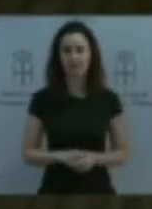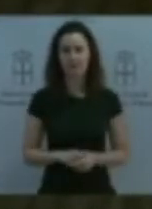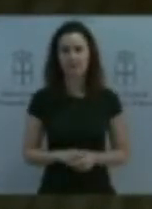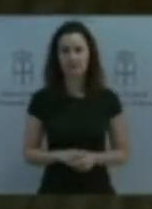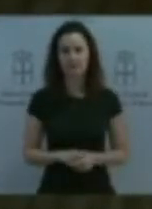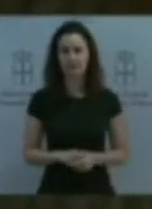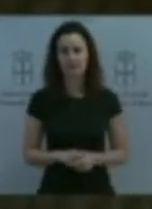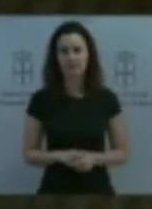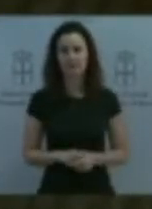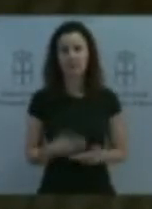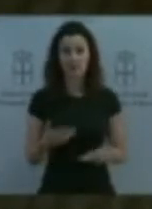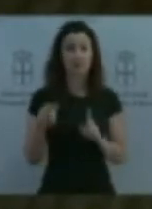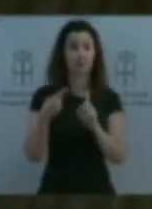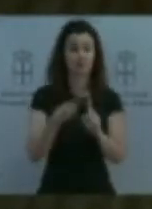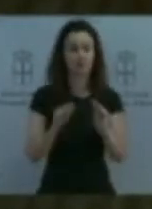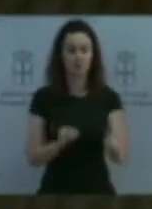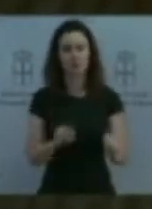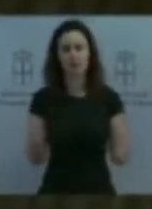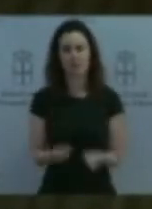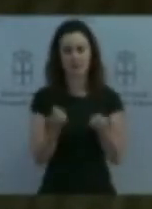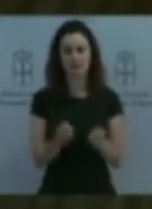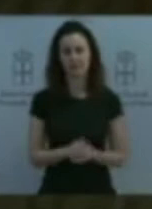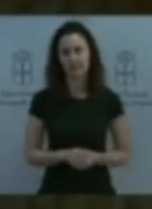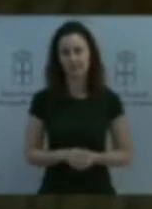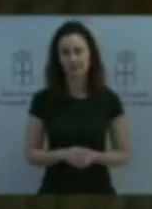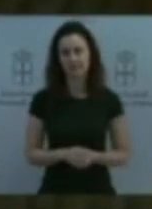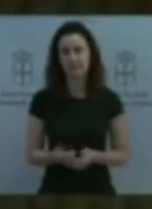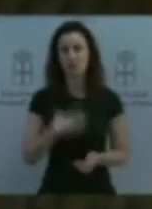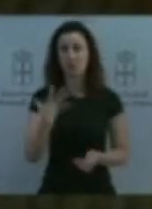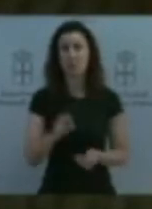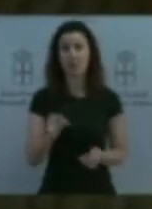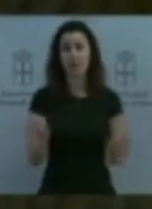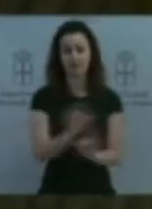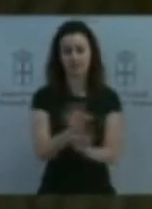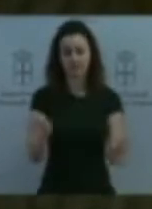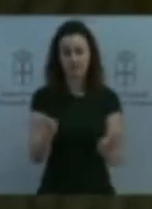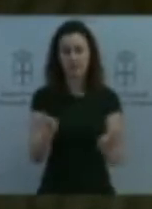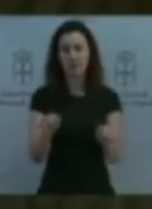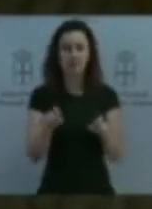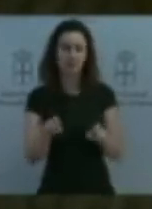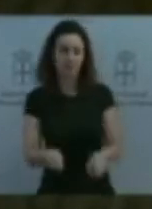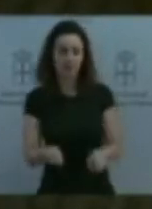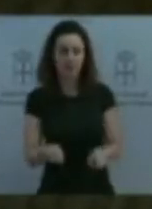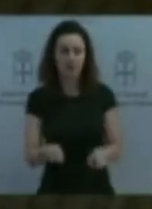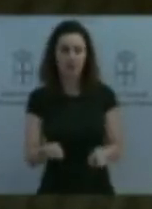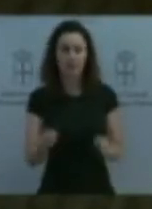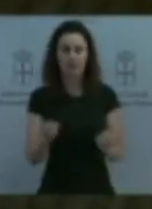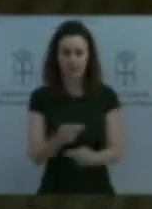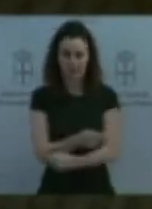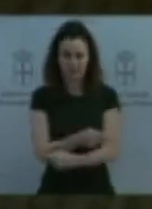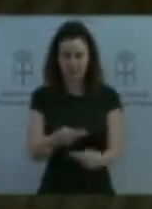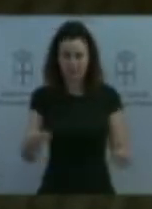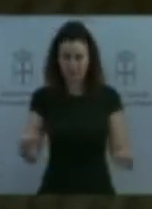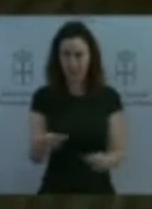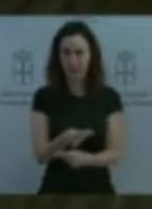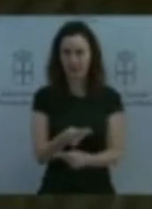campaña. Esta posibilidad de alternancia posibilita el descanso sobre la actividad pesquera propiamente dicha, provocando una